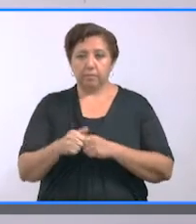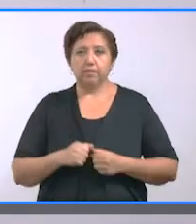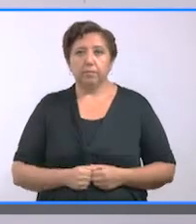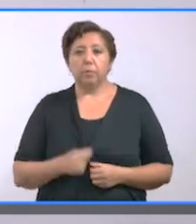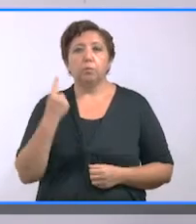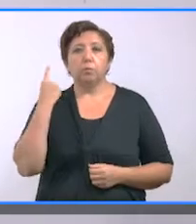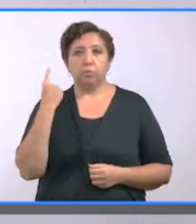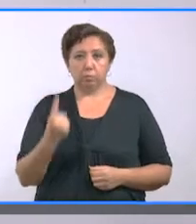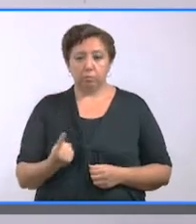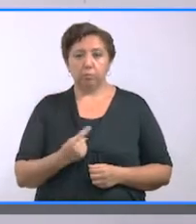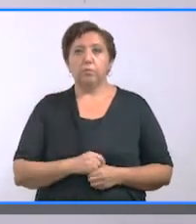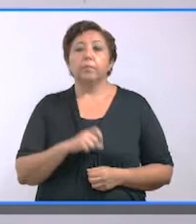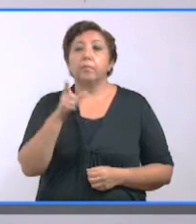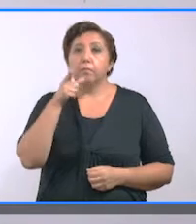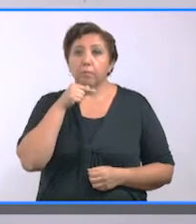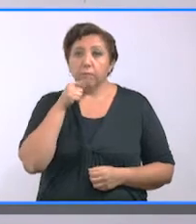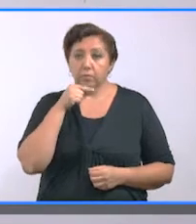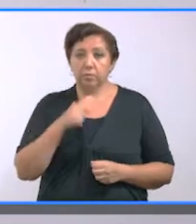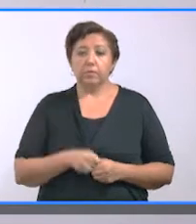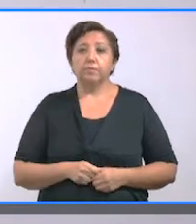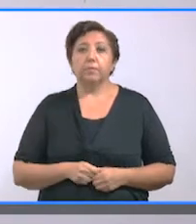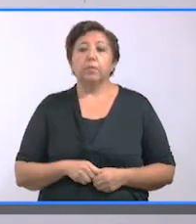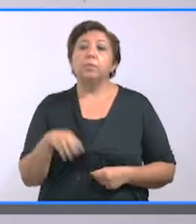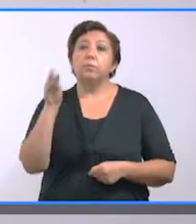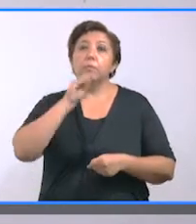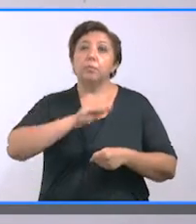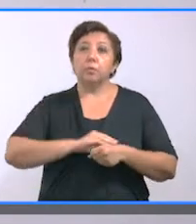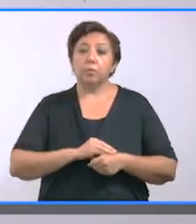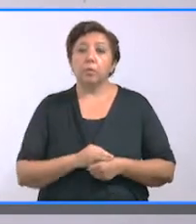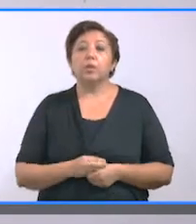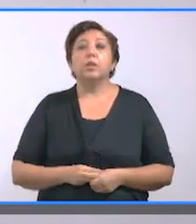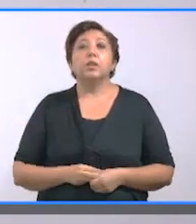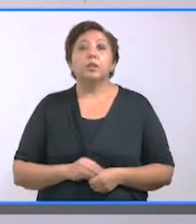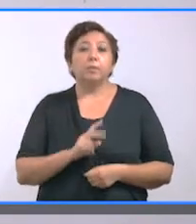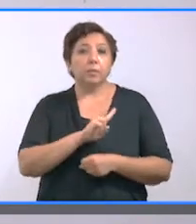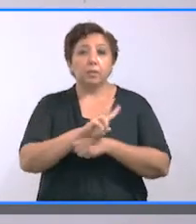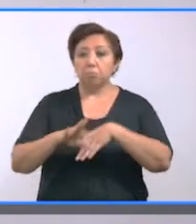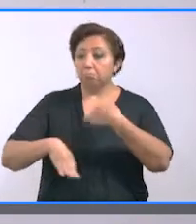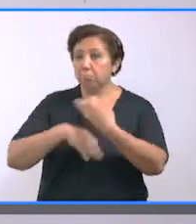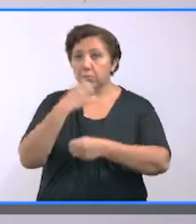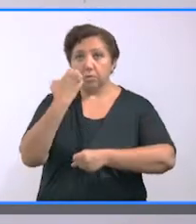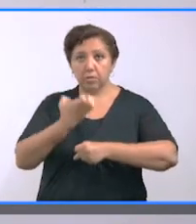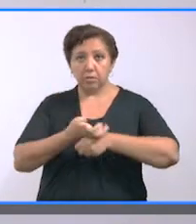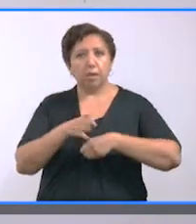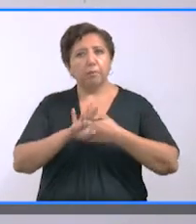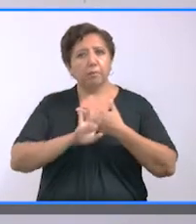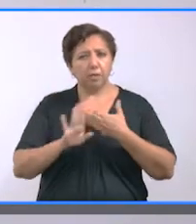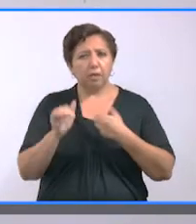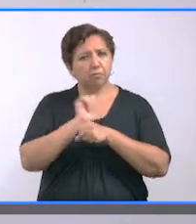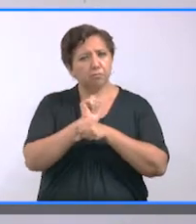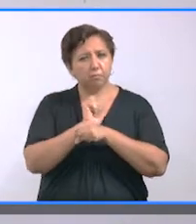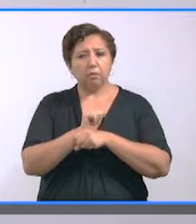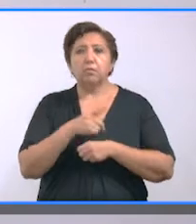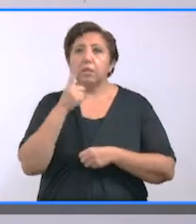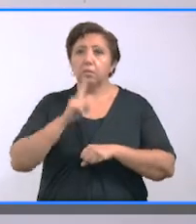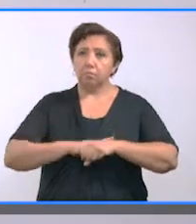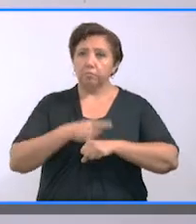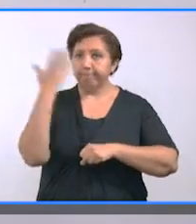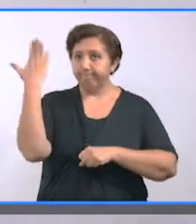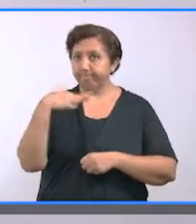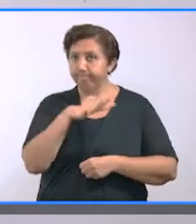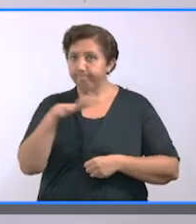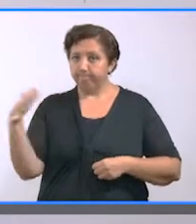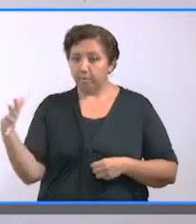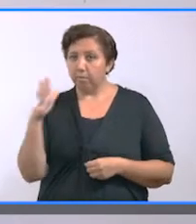1. La Secretaría de Seguridad Pública implementa un operativo en todo el Estado para evitar la circulación vial a partir de las 10